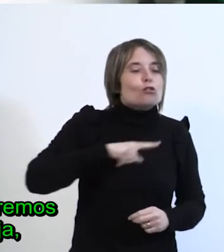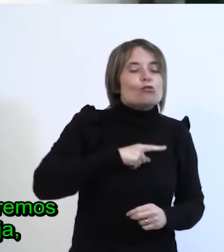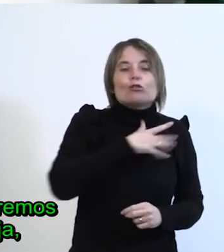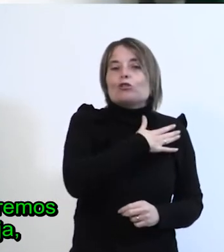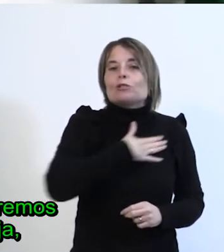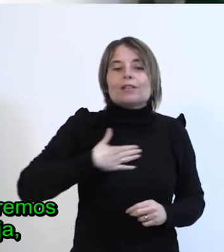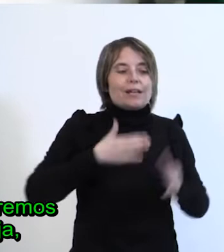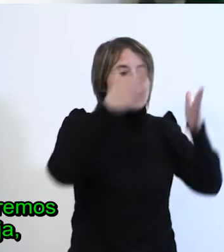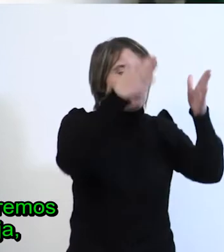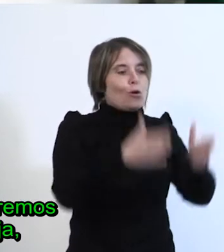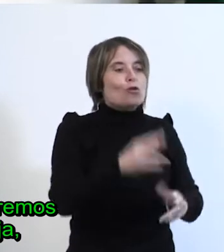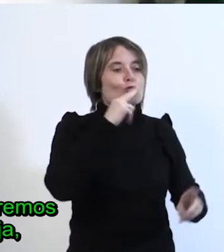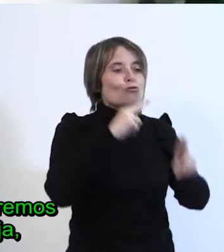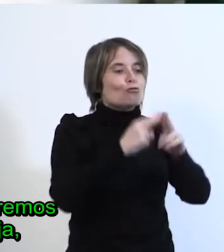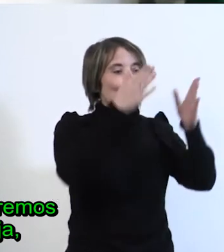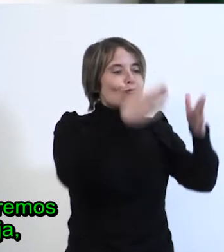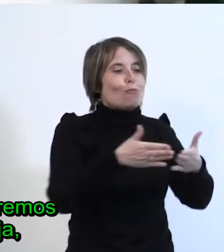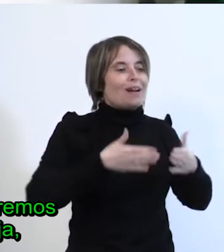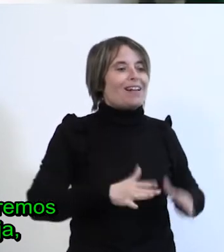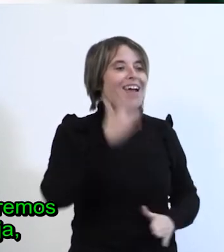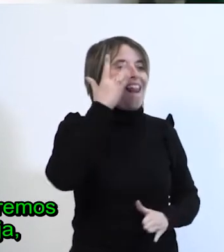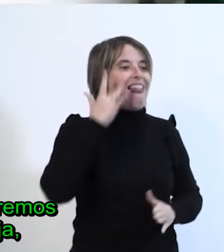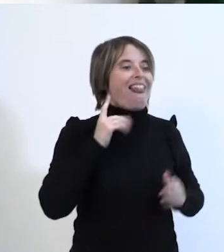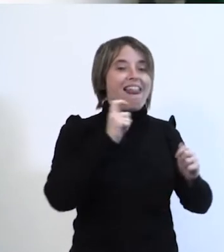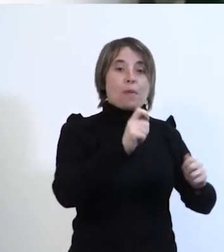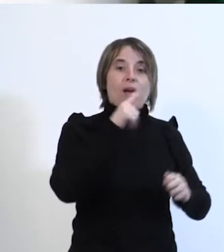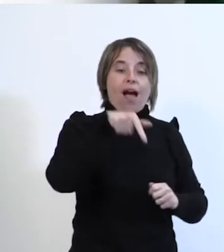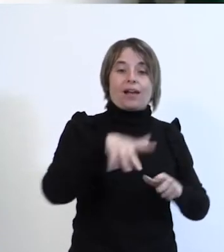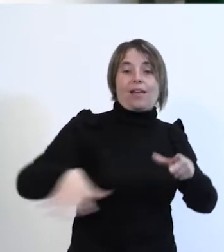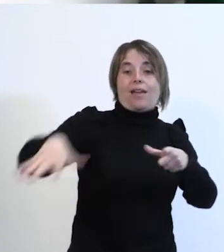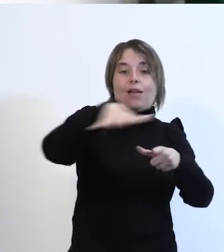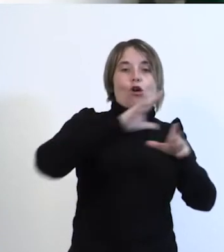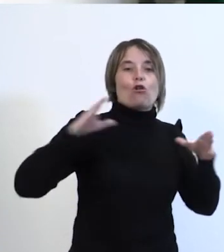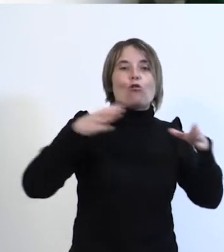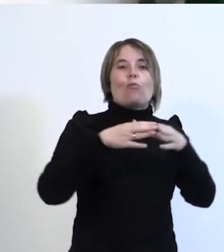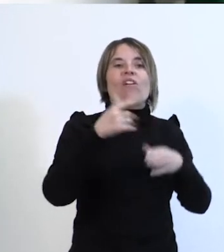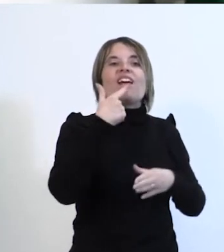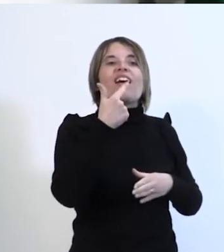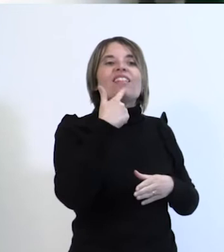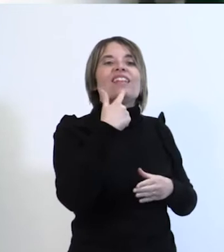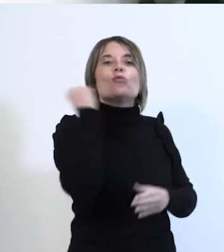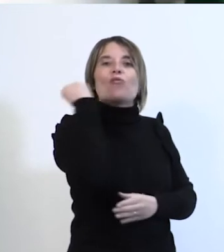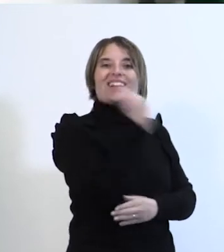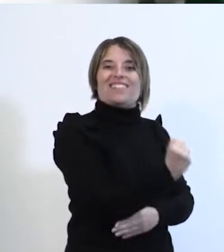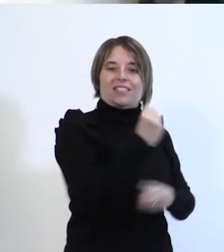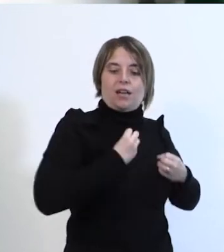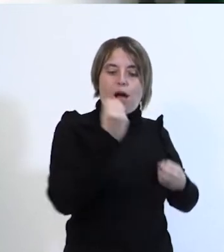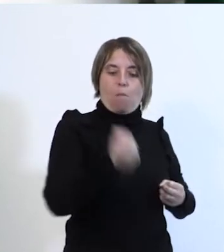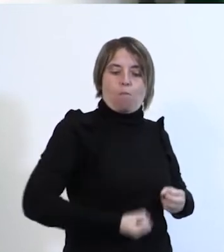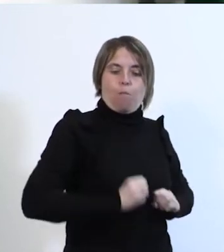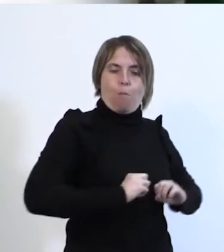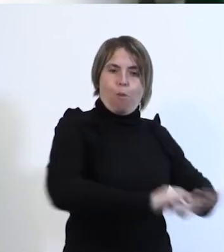que queremos es limpiar el nombre de nuestra hija, porque aquí en la comunidad dicen que fue una